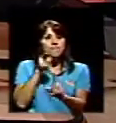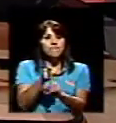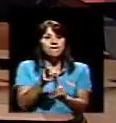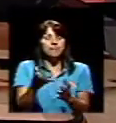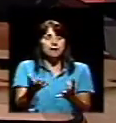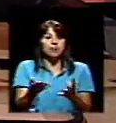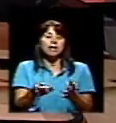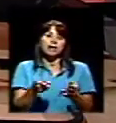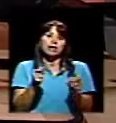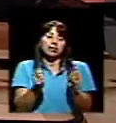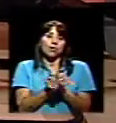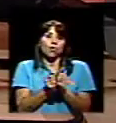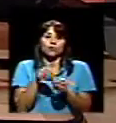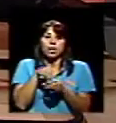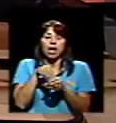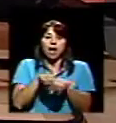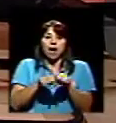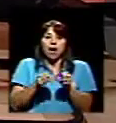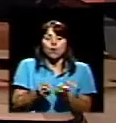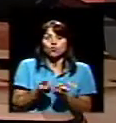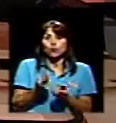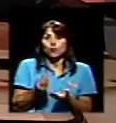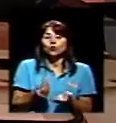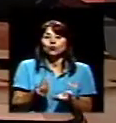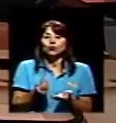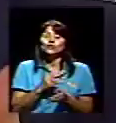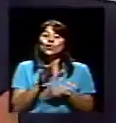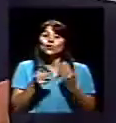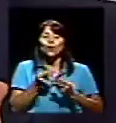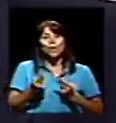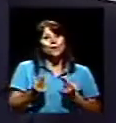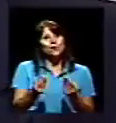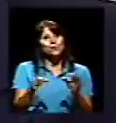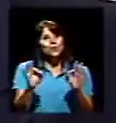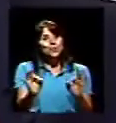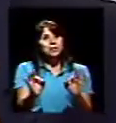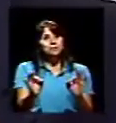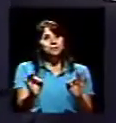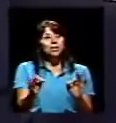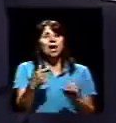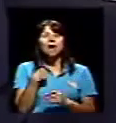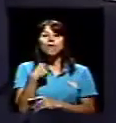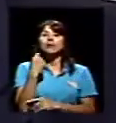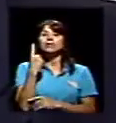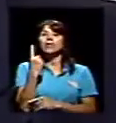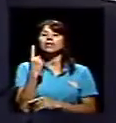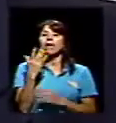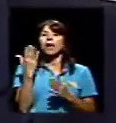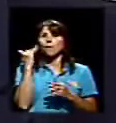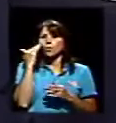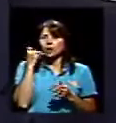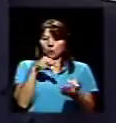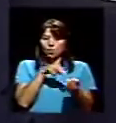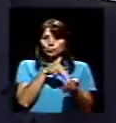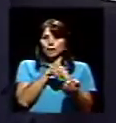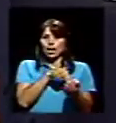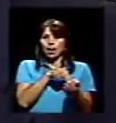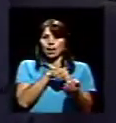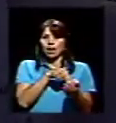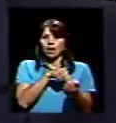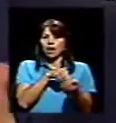tal manera que efectivamente uno empieza a entender por qué hay hospitales que producen una misma consulta o una misma cirugía